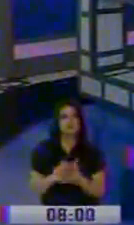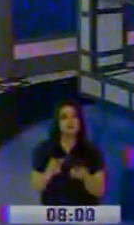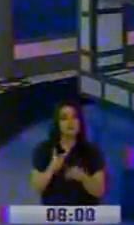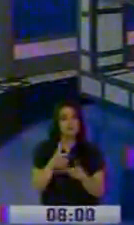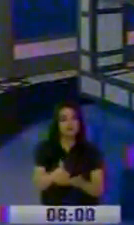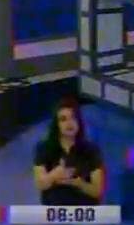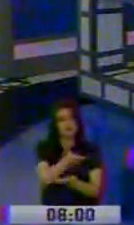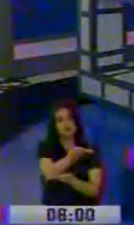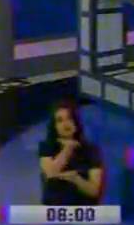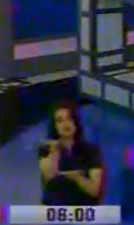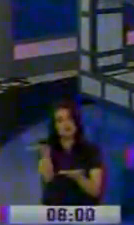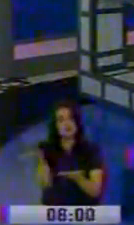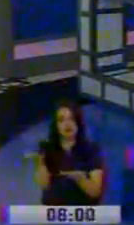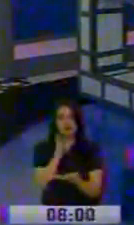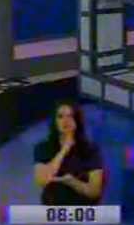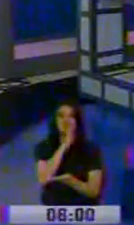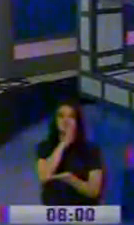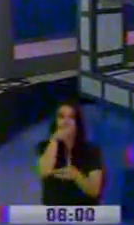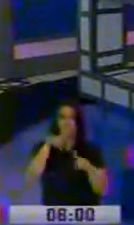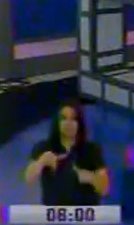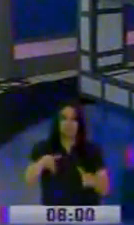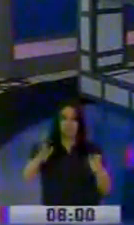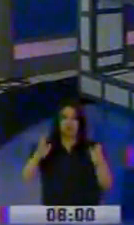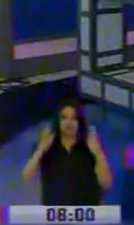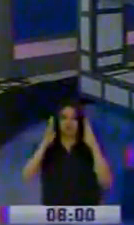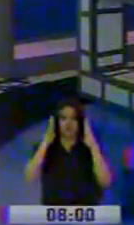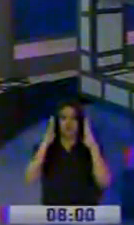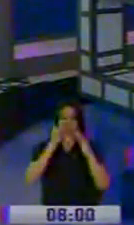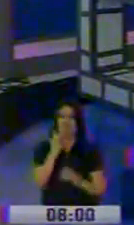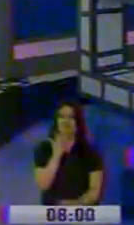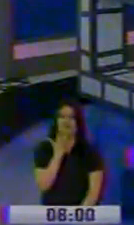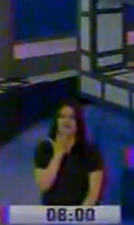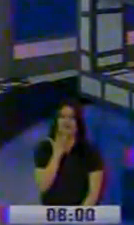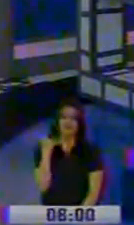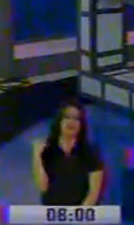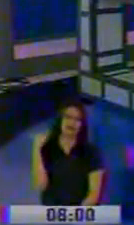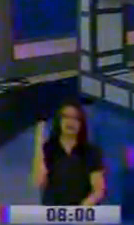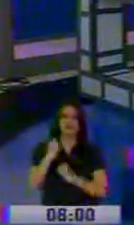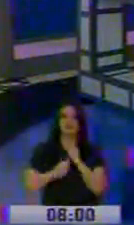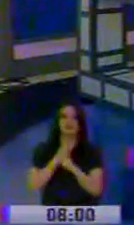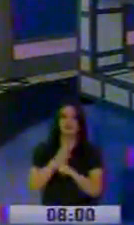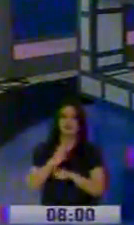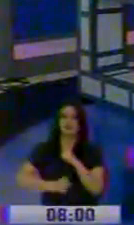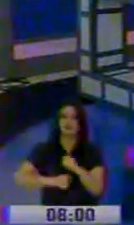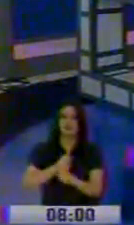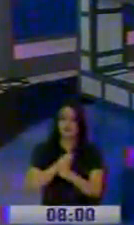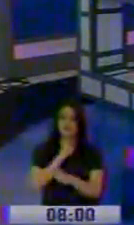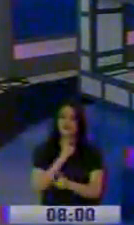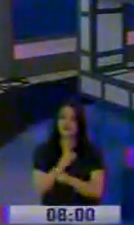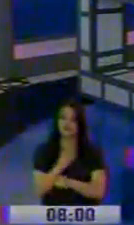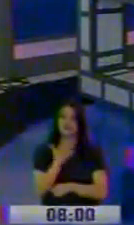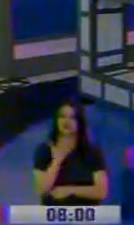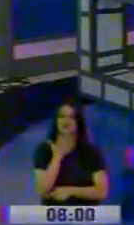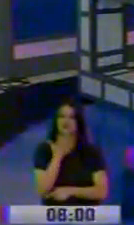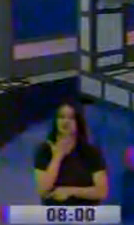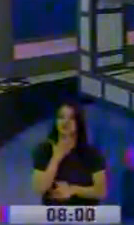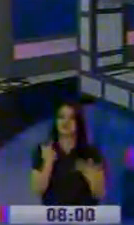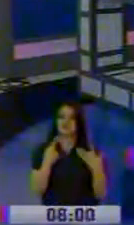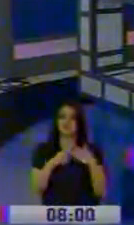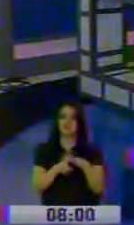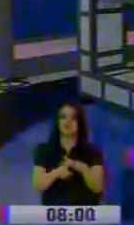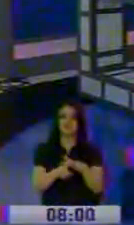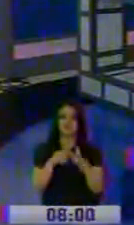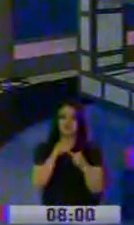ustedes, vecinos, que siempre han hecho de este espacio el predilecto ya por muchísimos años, porque efectivamente somos influyentes en